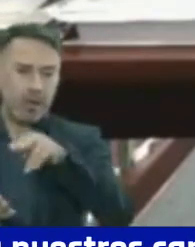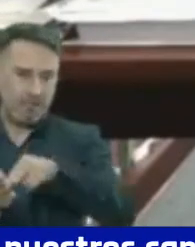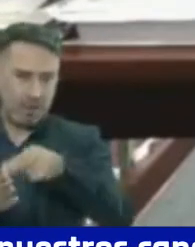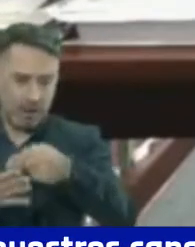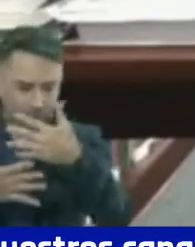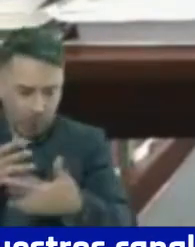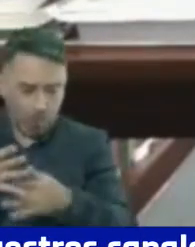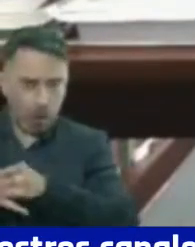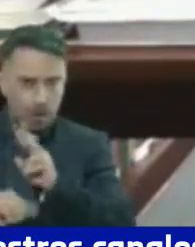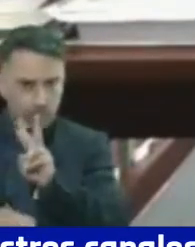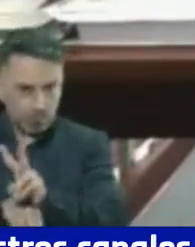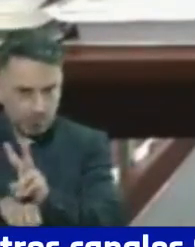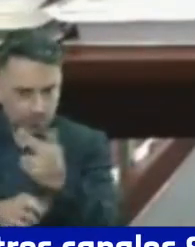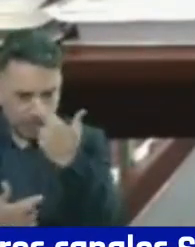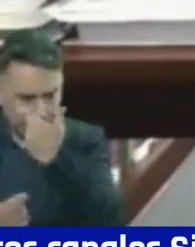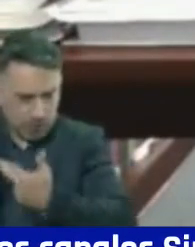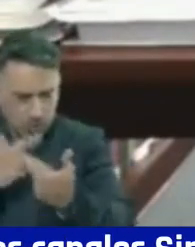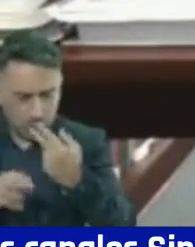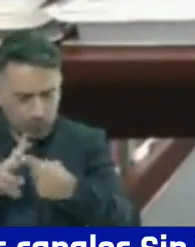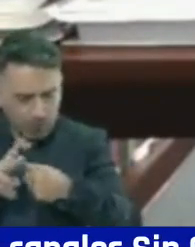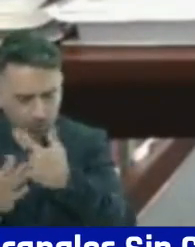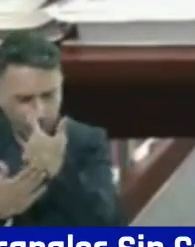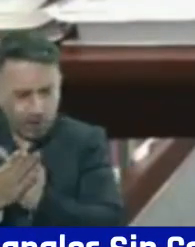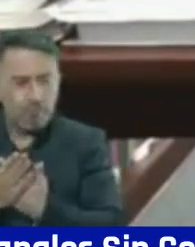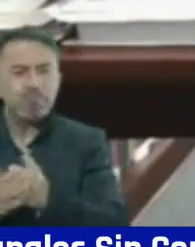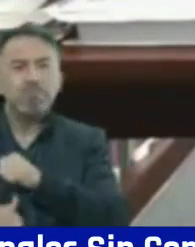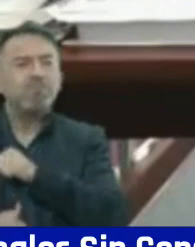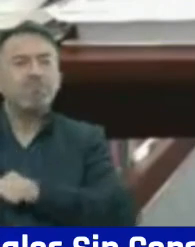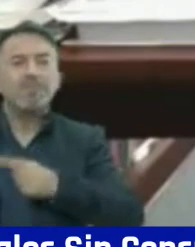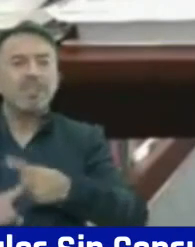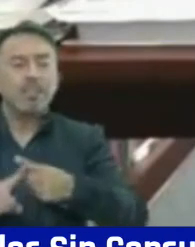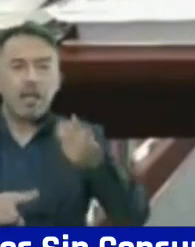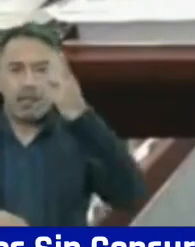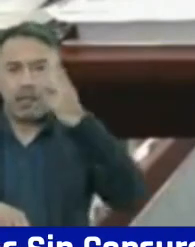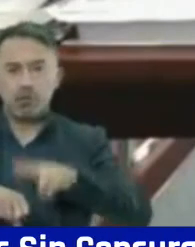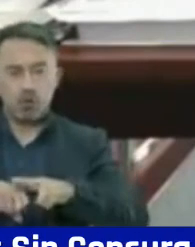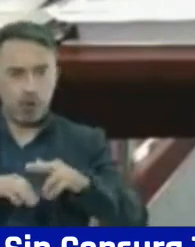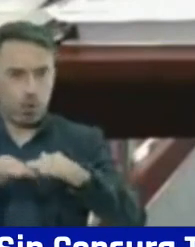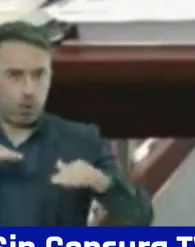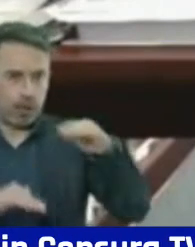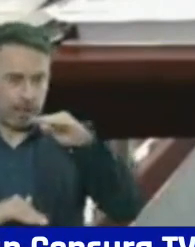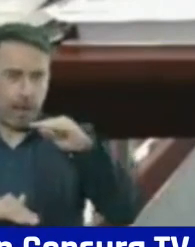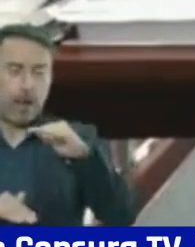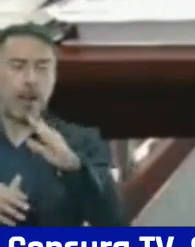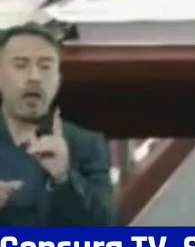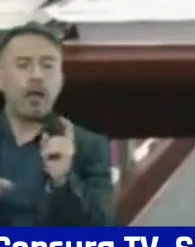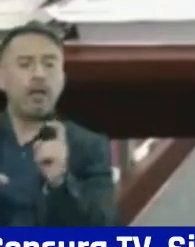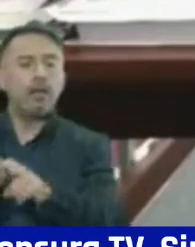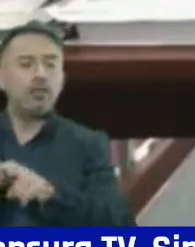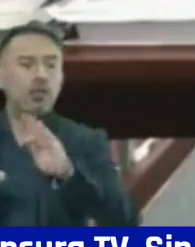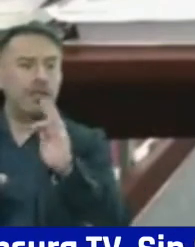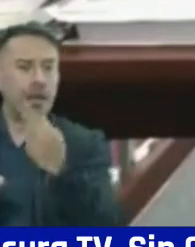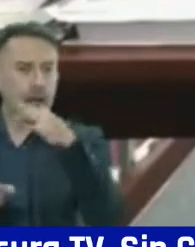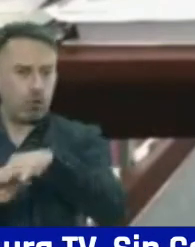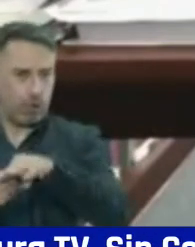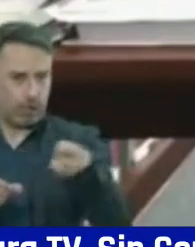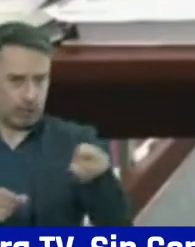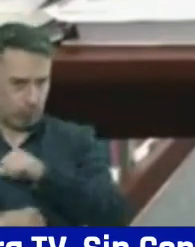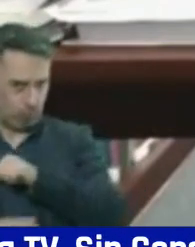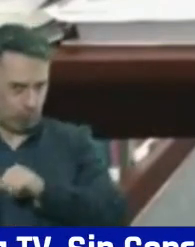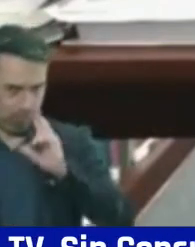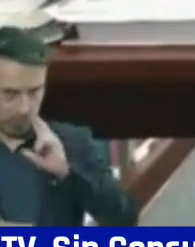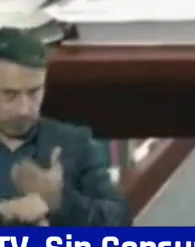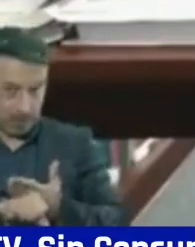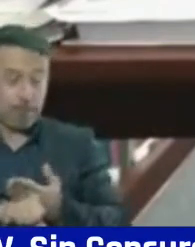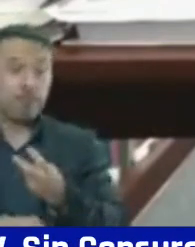y cuantificadas por el personal de la Dirección Ejecutiva de Registro Federal de Electores. De ese gran total, se verificó